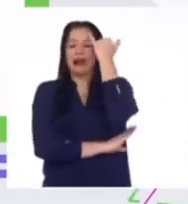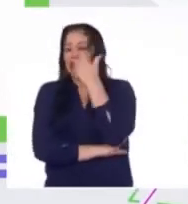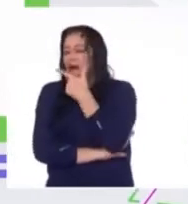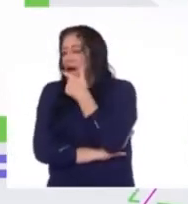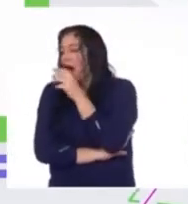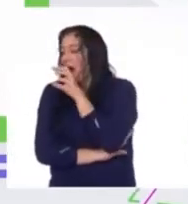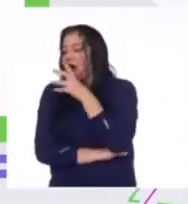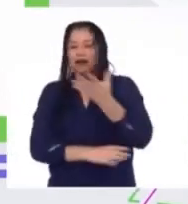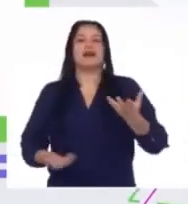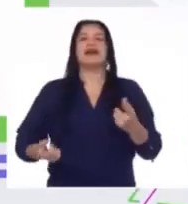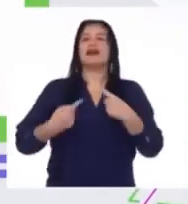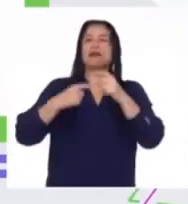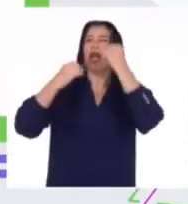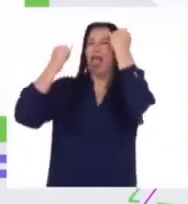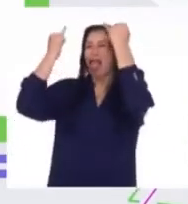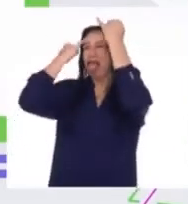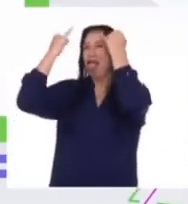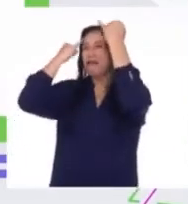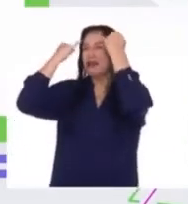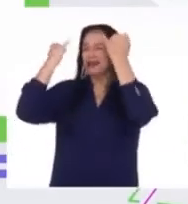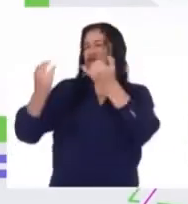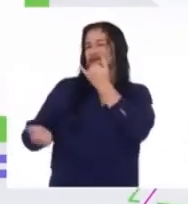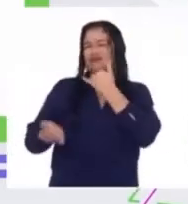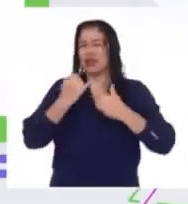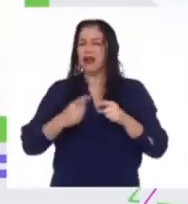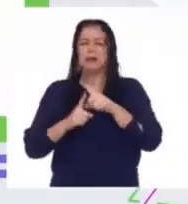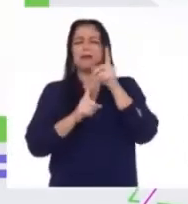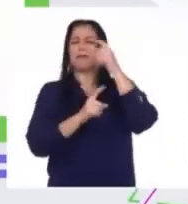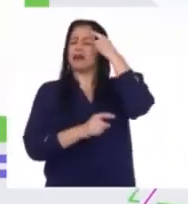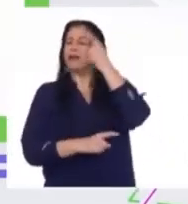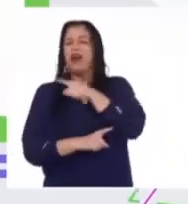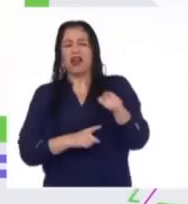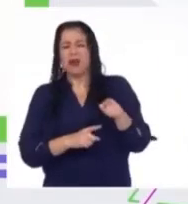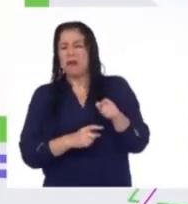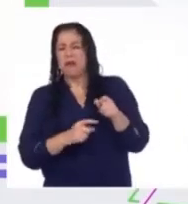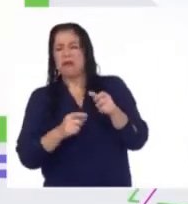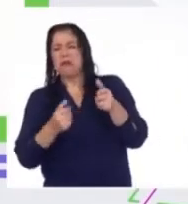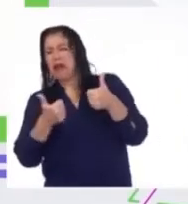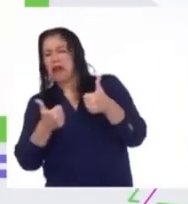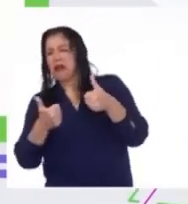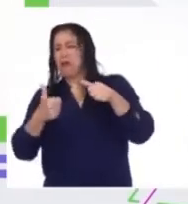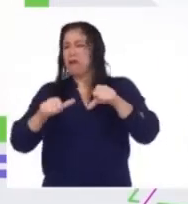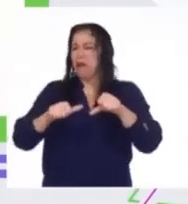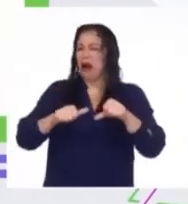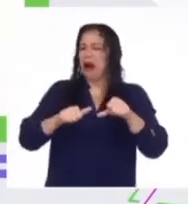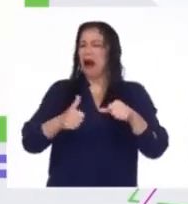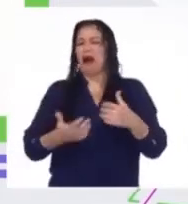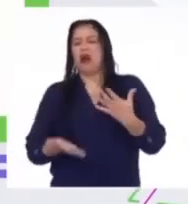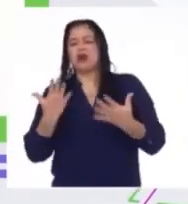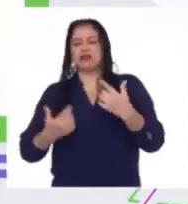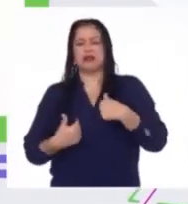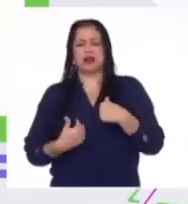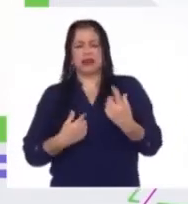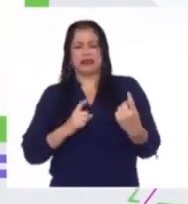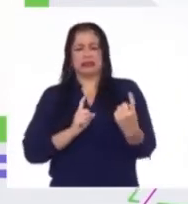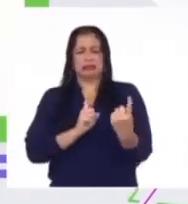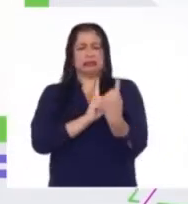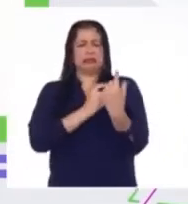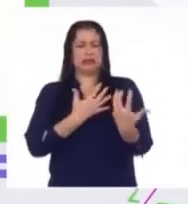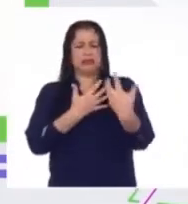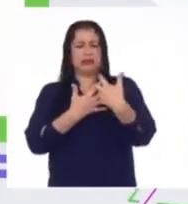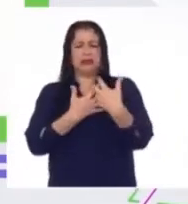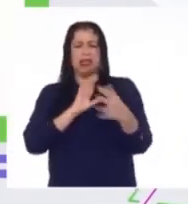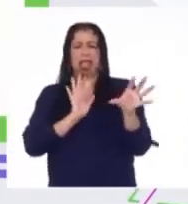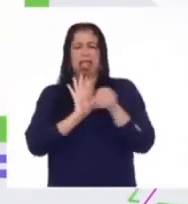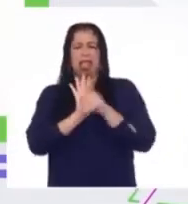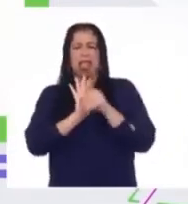y hacemos muchas falsas suposiciones, que si es bueno, que si es malo, o si eso va a cambiar mi estilo de vida o el estilo de